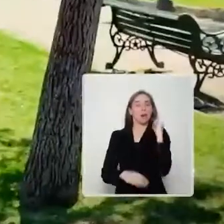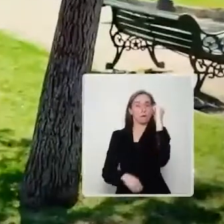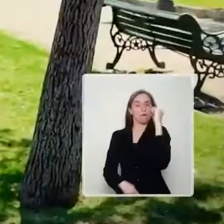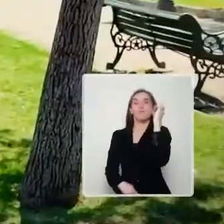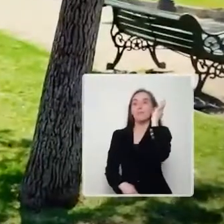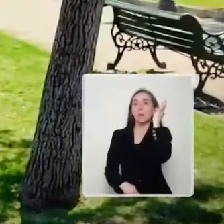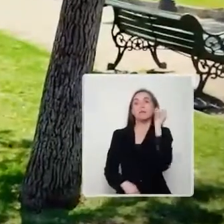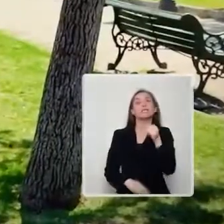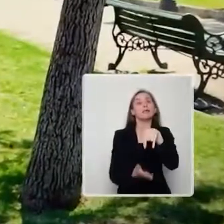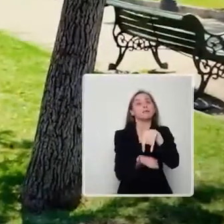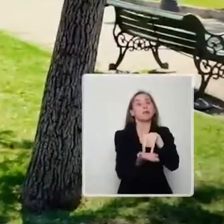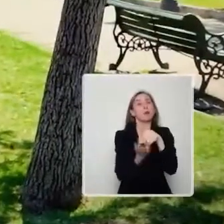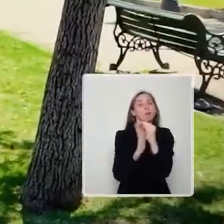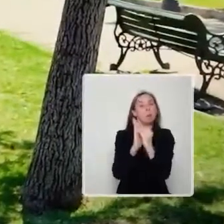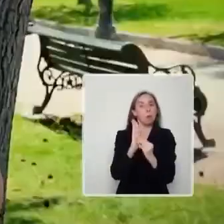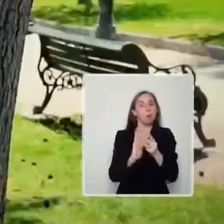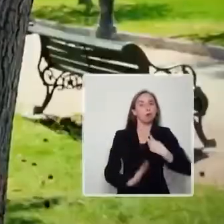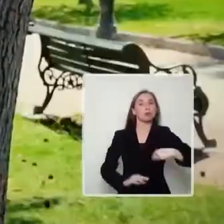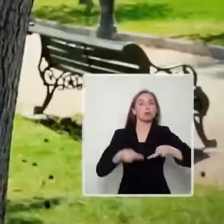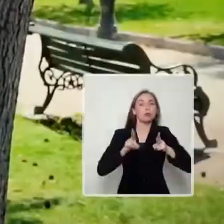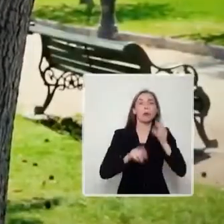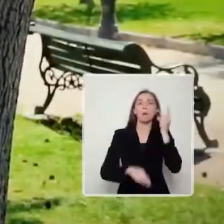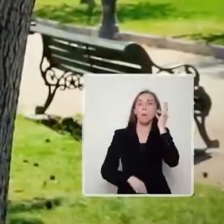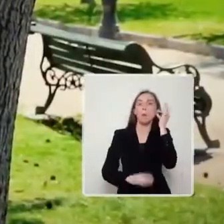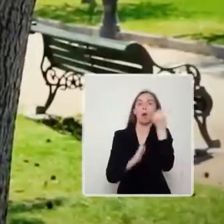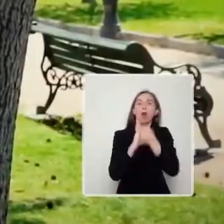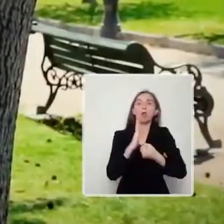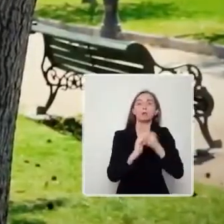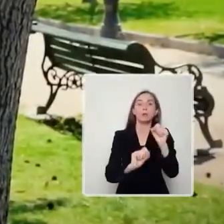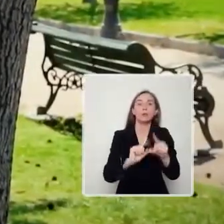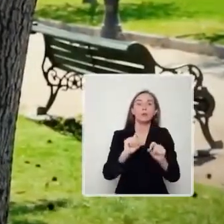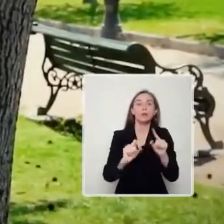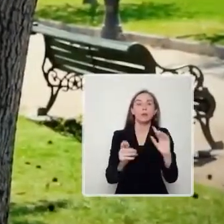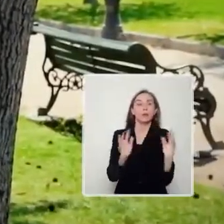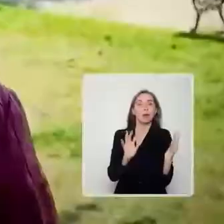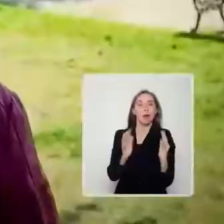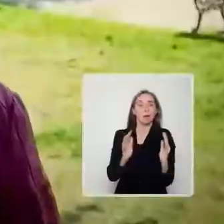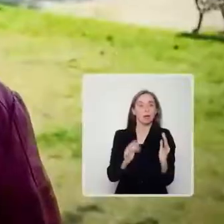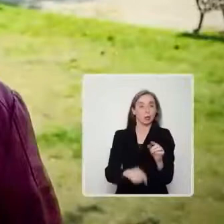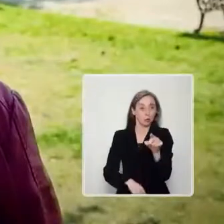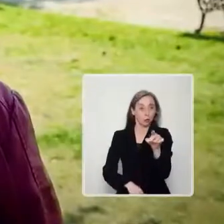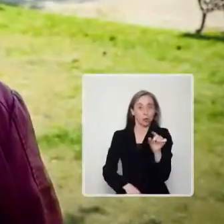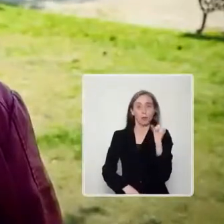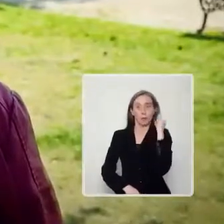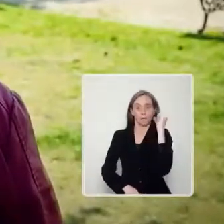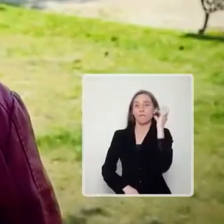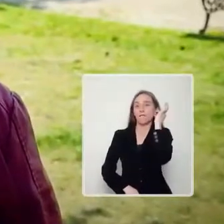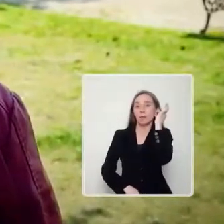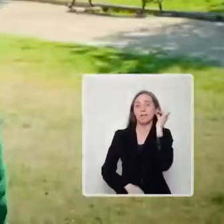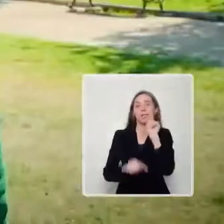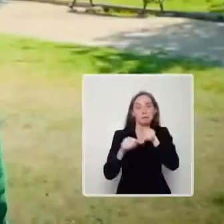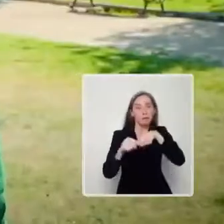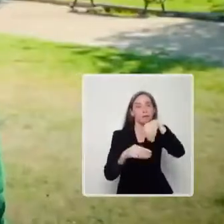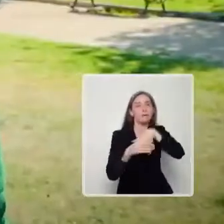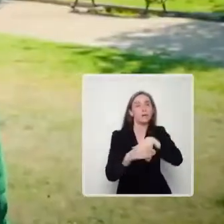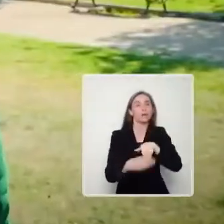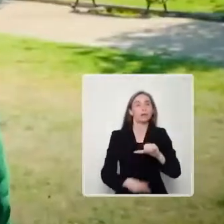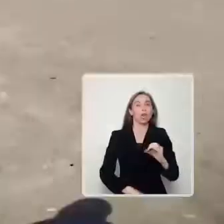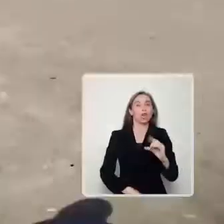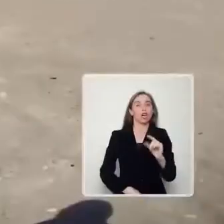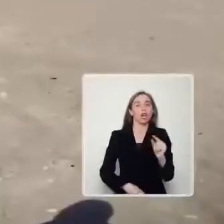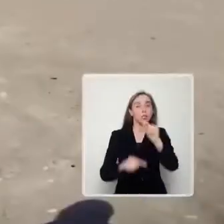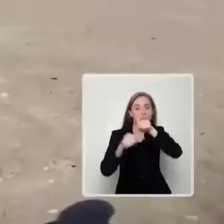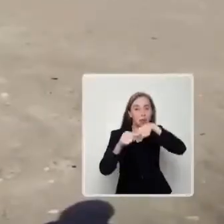donde se consagren nuestros derechos como mujeres y la lucha por la defensa del medio ambiente. Si eres feminista, vota ecologista. Vota